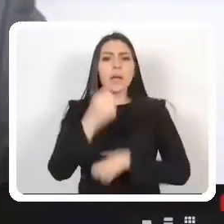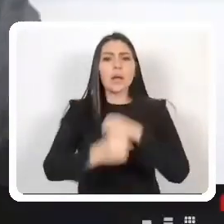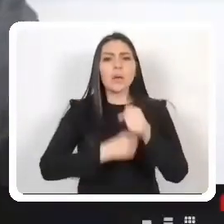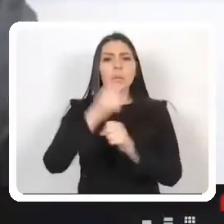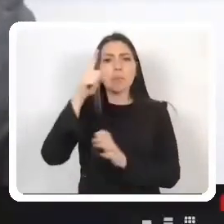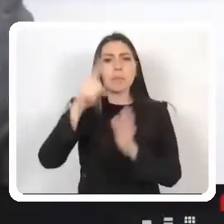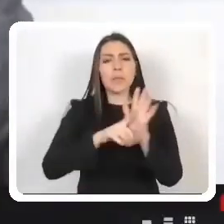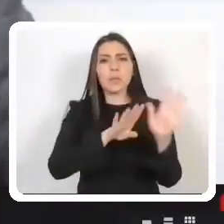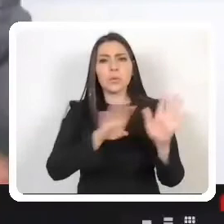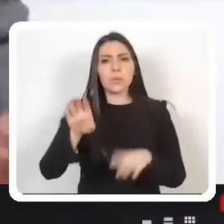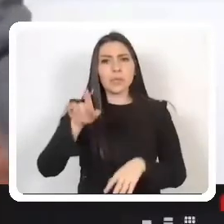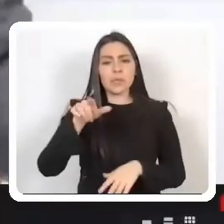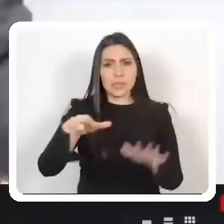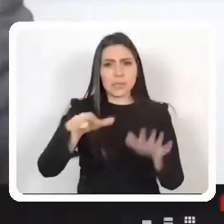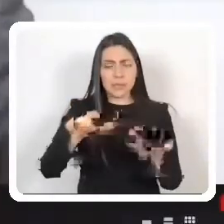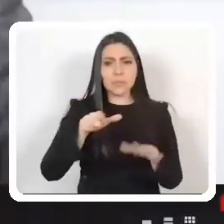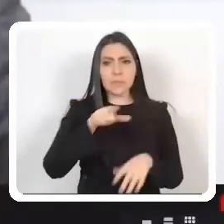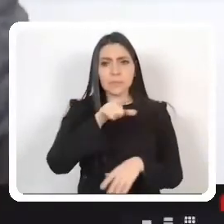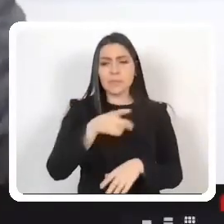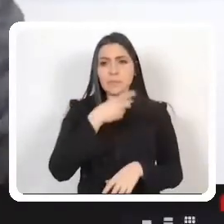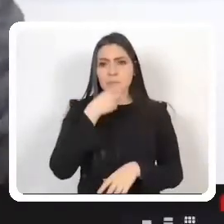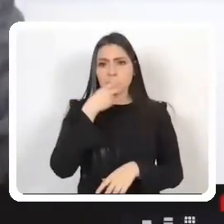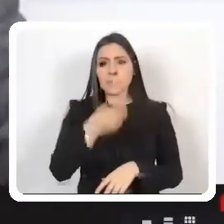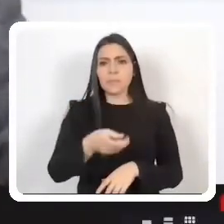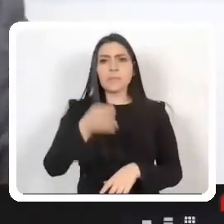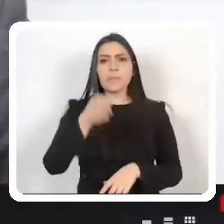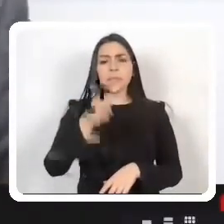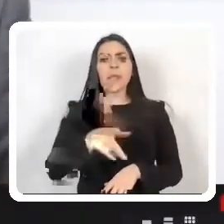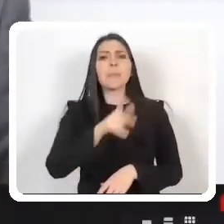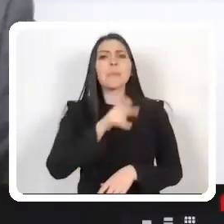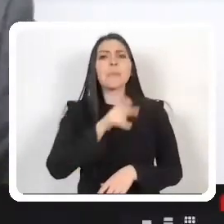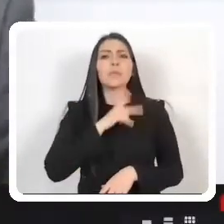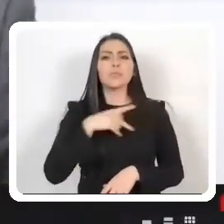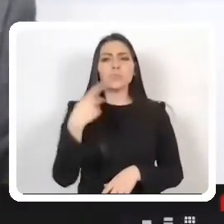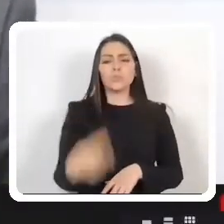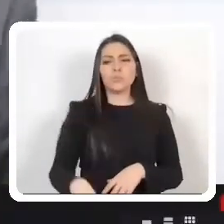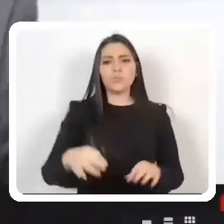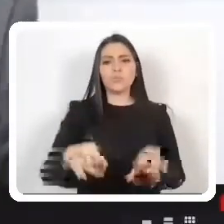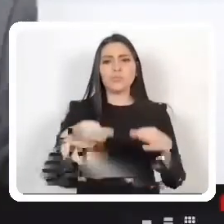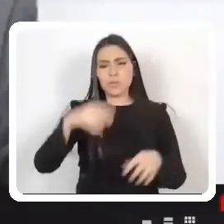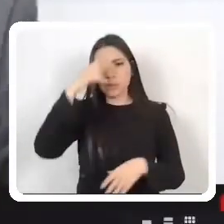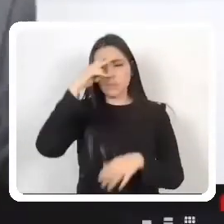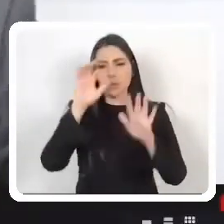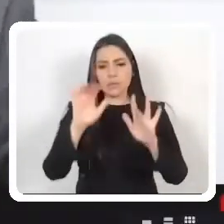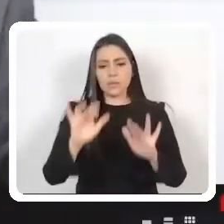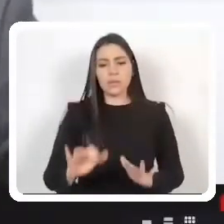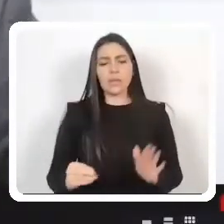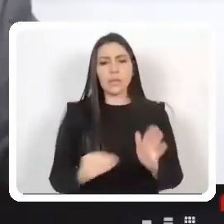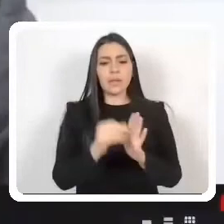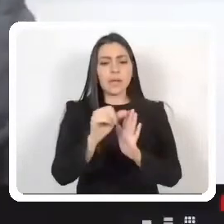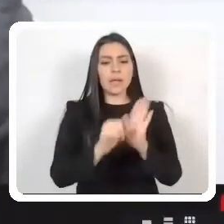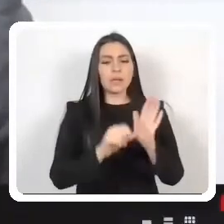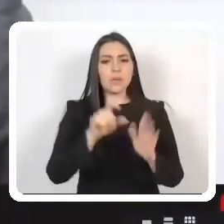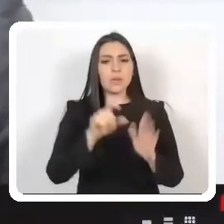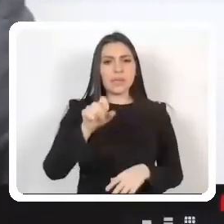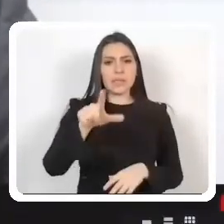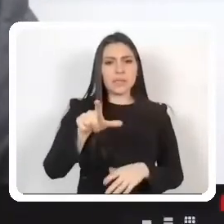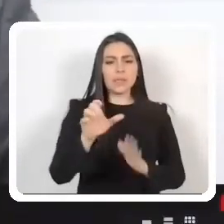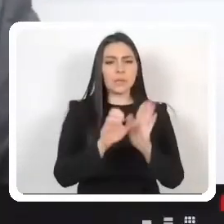habían decretado la nacionalización petrolera en la redacción del artículo 27 de la nueva